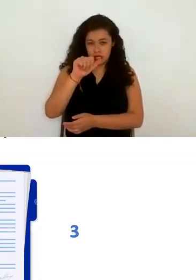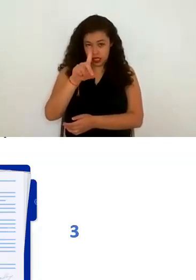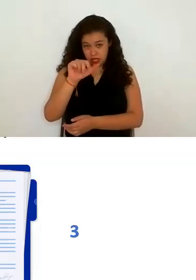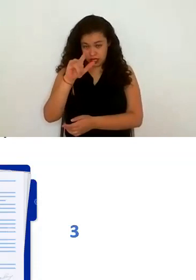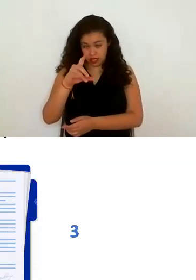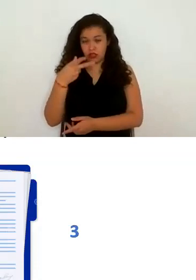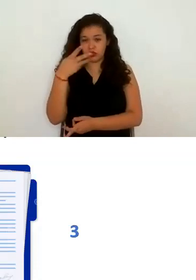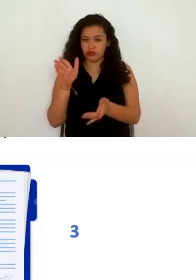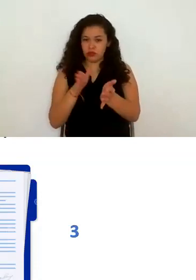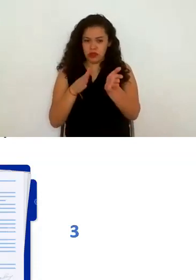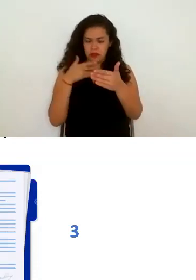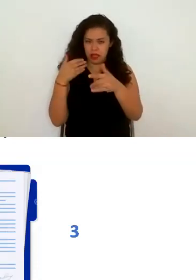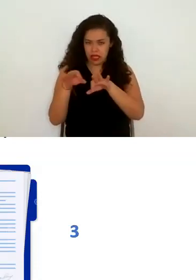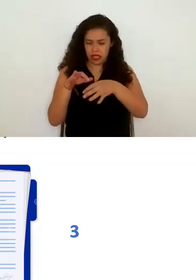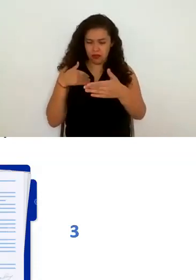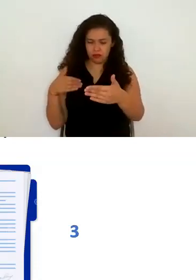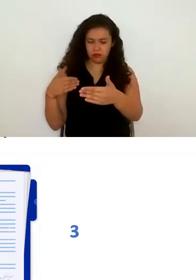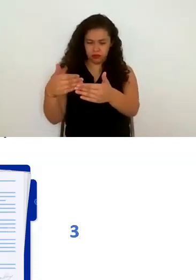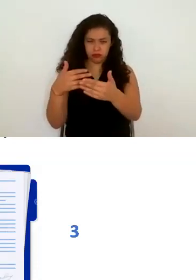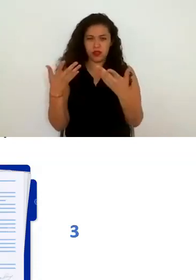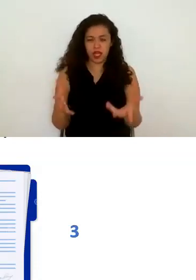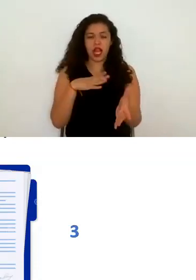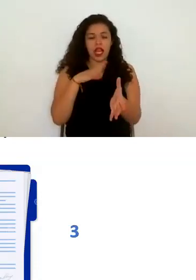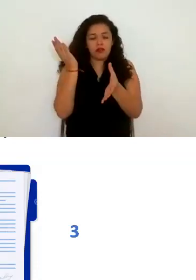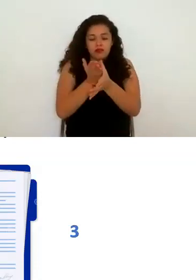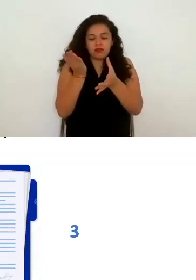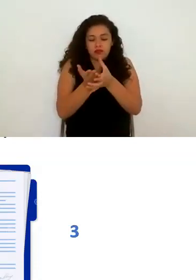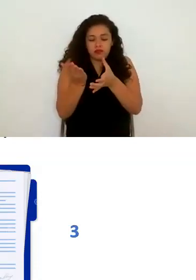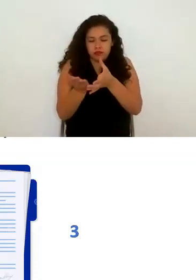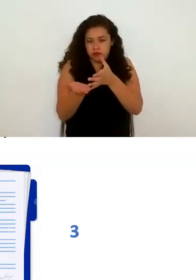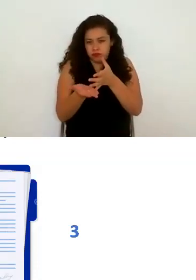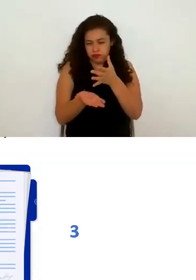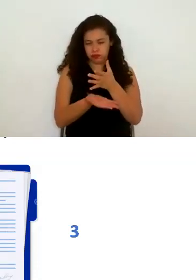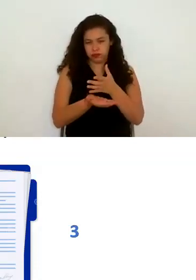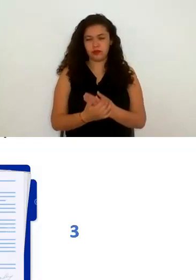laboral. Si recuerdan, lleva varios apartados, un expediente laboral,